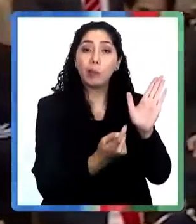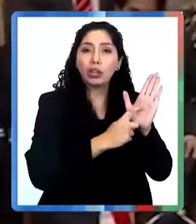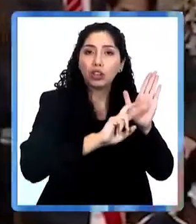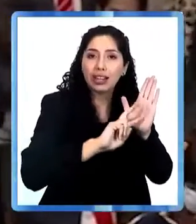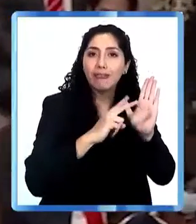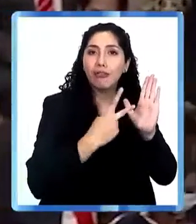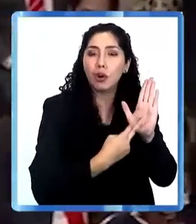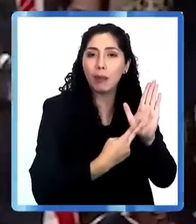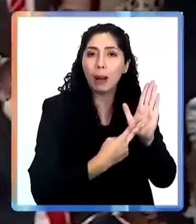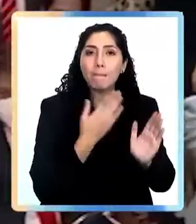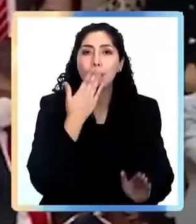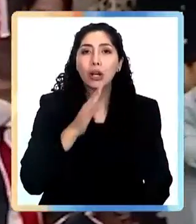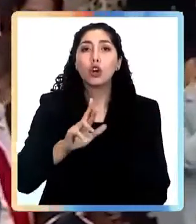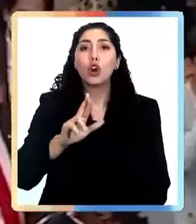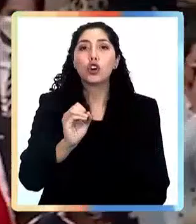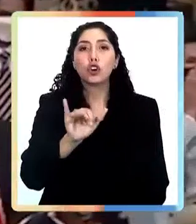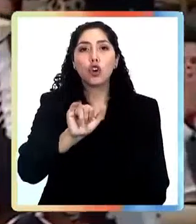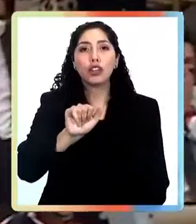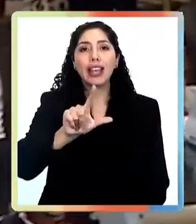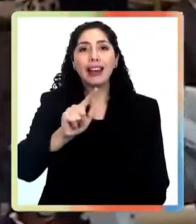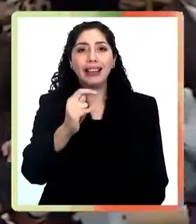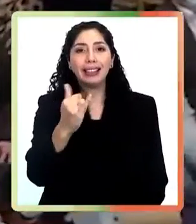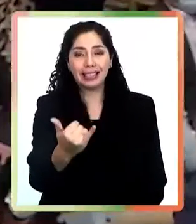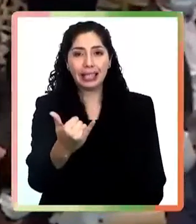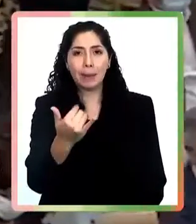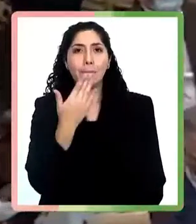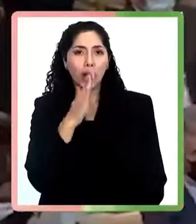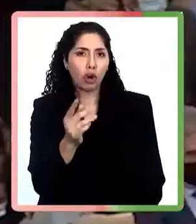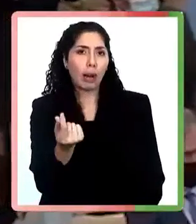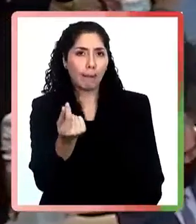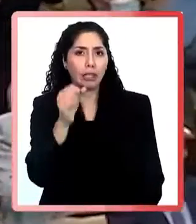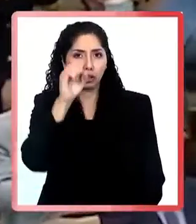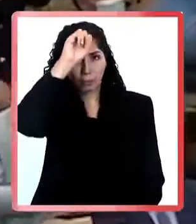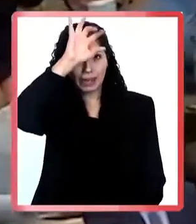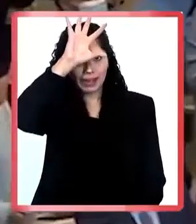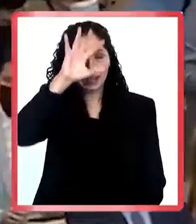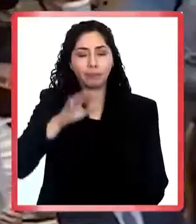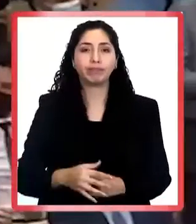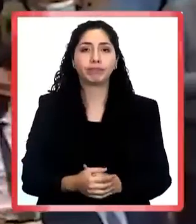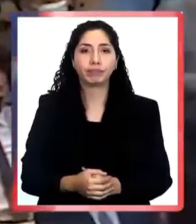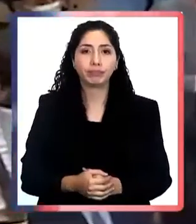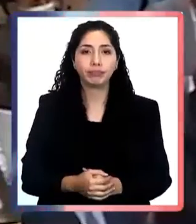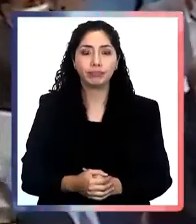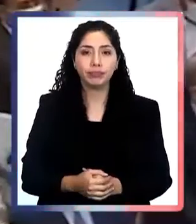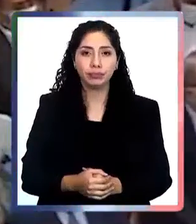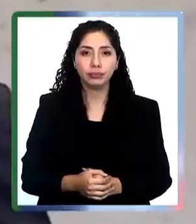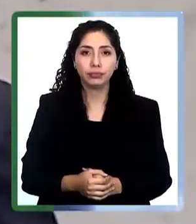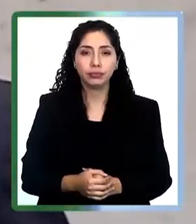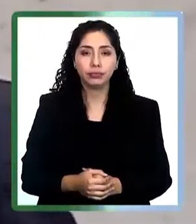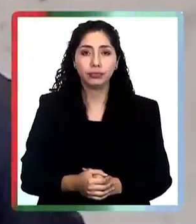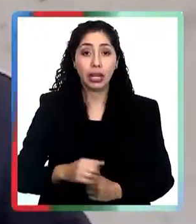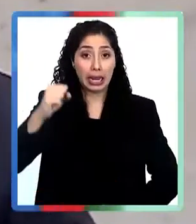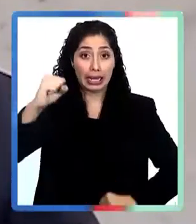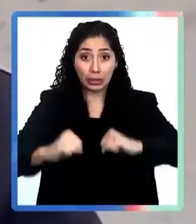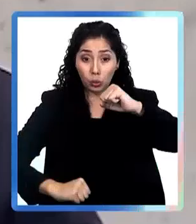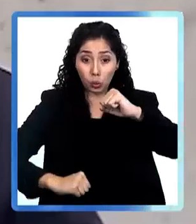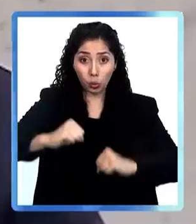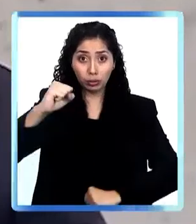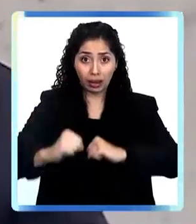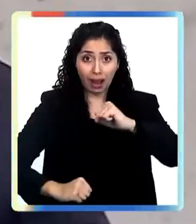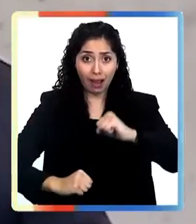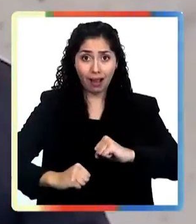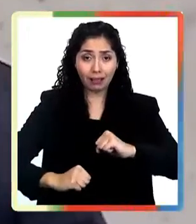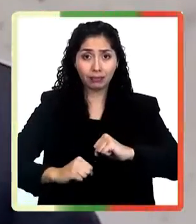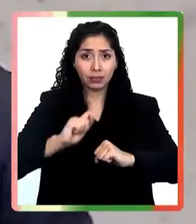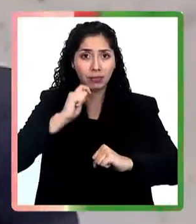tributaria un mejor royalty que captura de mejor manera las rentas de la minería que no podemos seguir desperdiciando la industria no puede